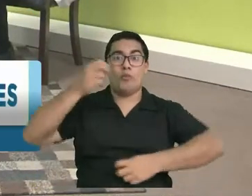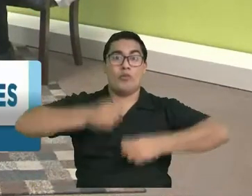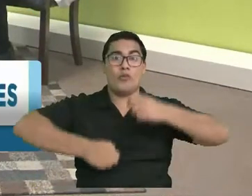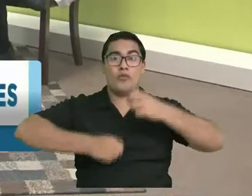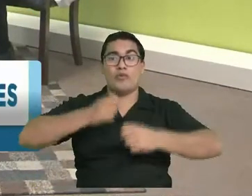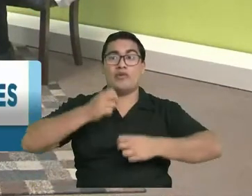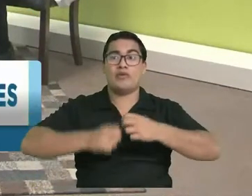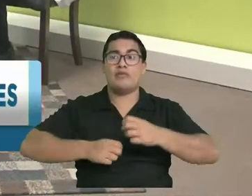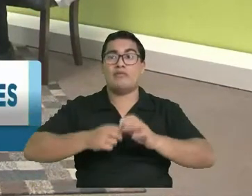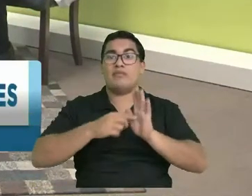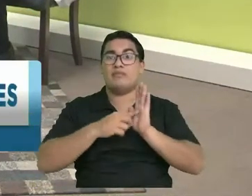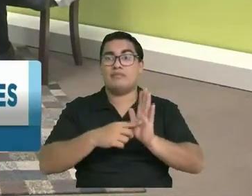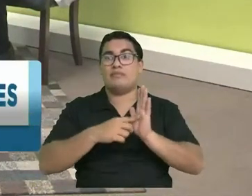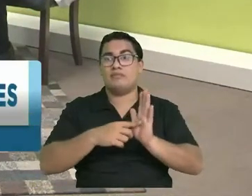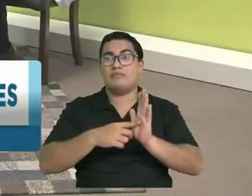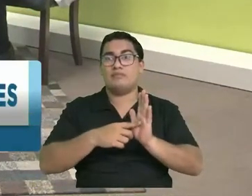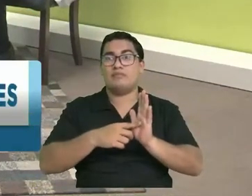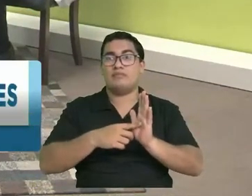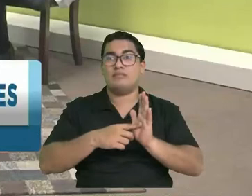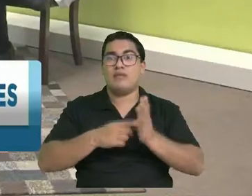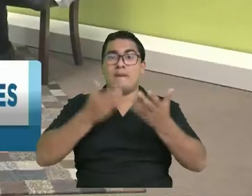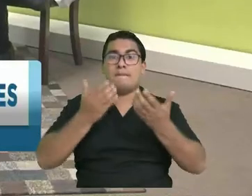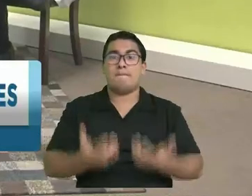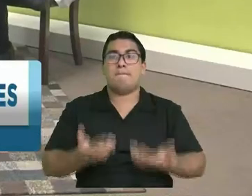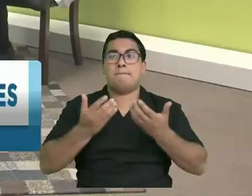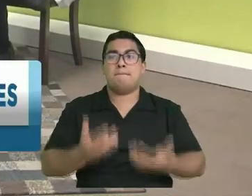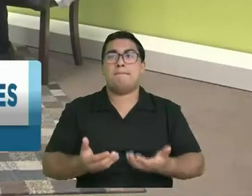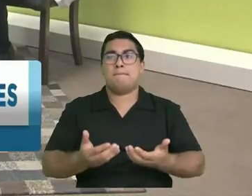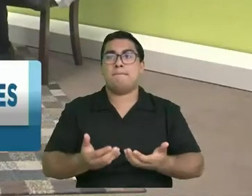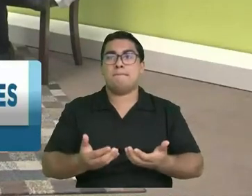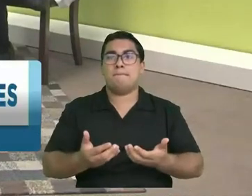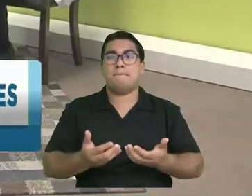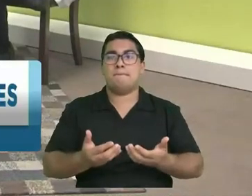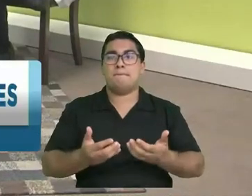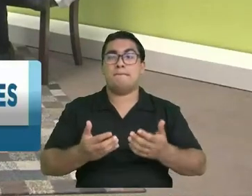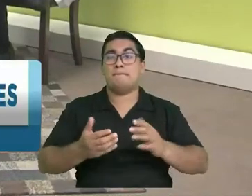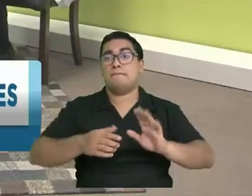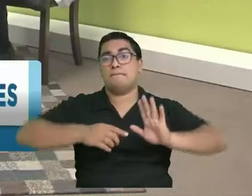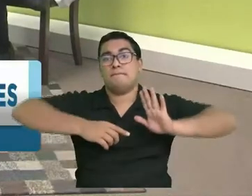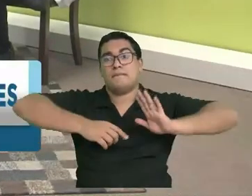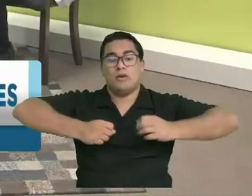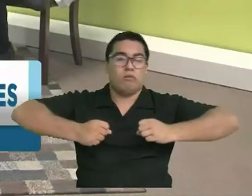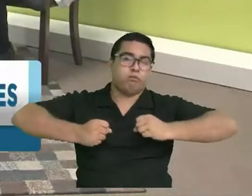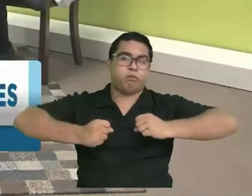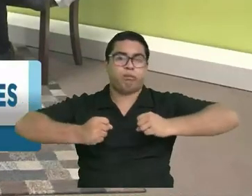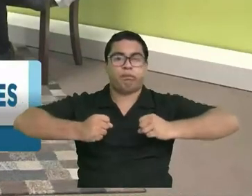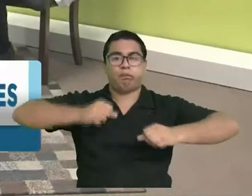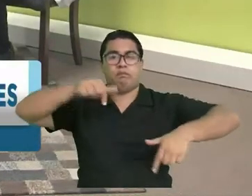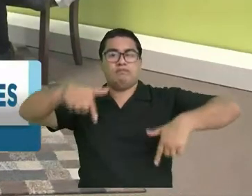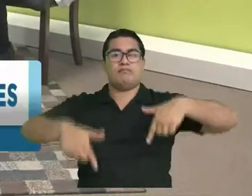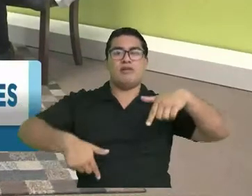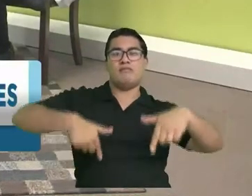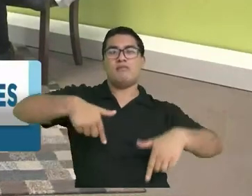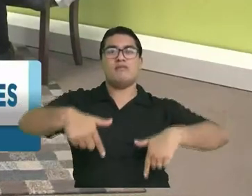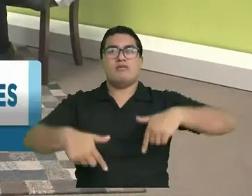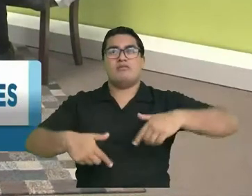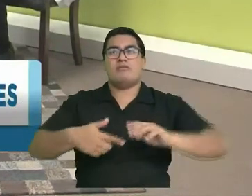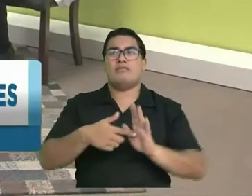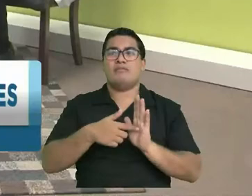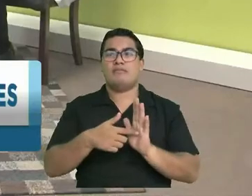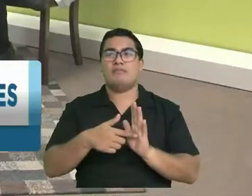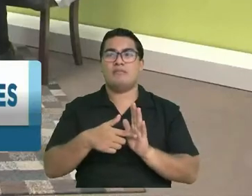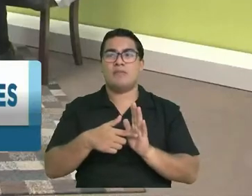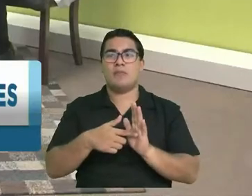veces está asociado también al peso de la paciente. Entonces, tienden mucho la paciente